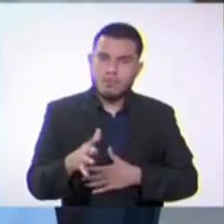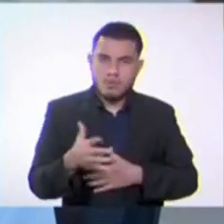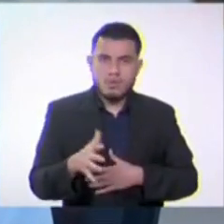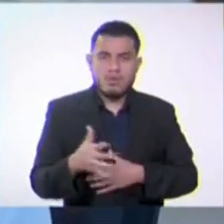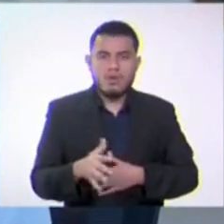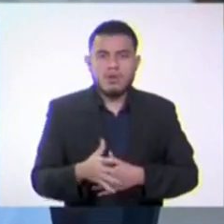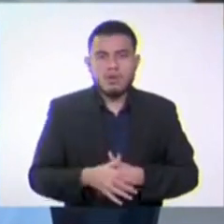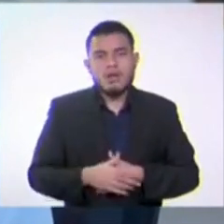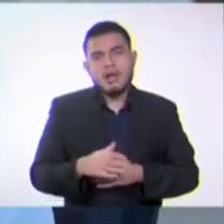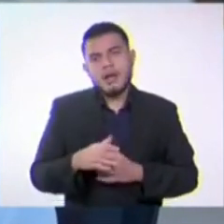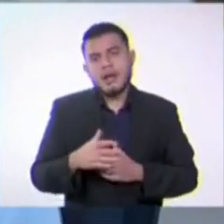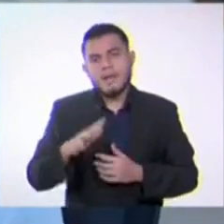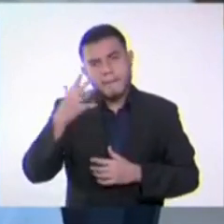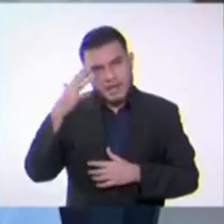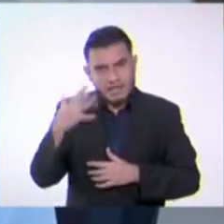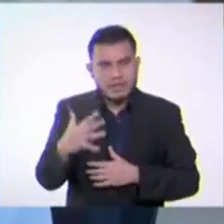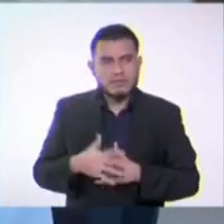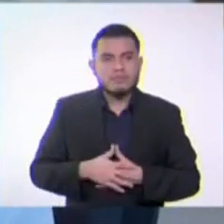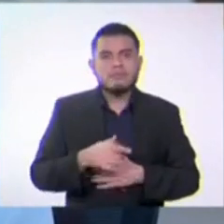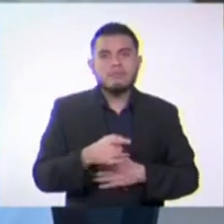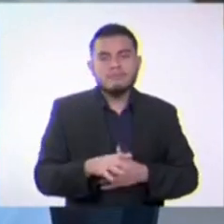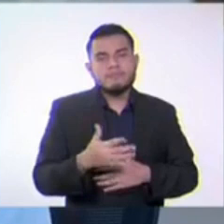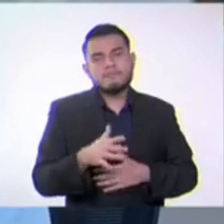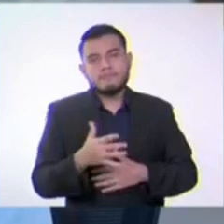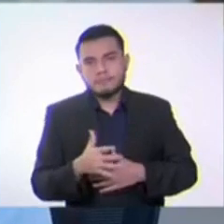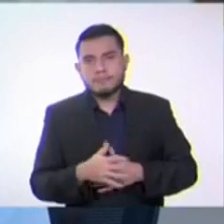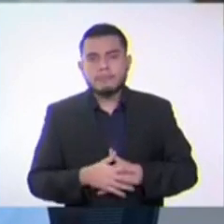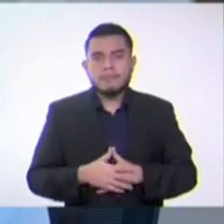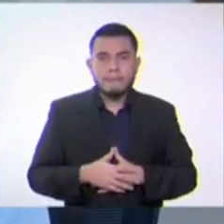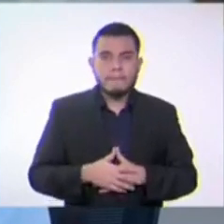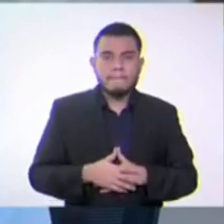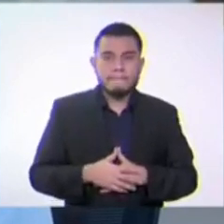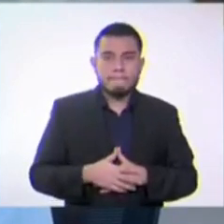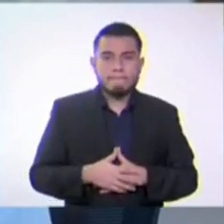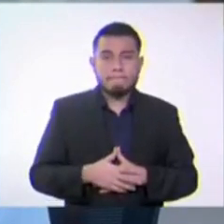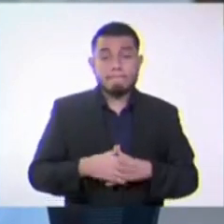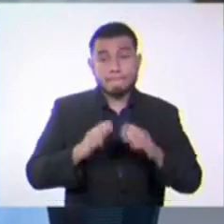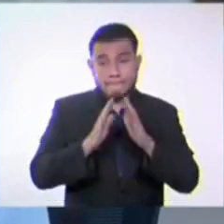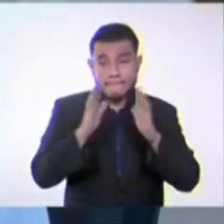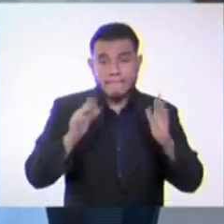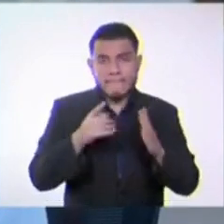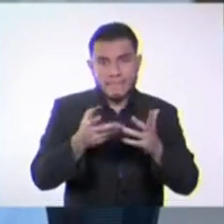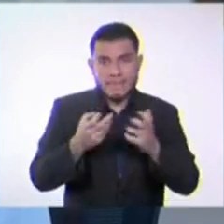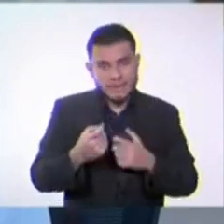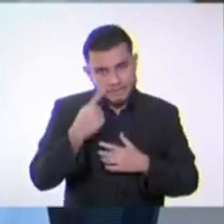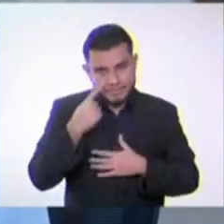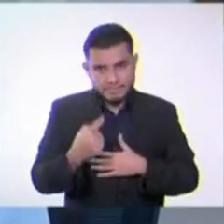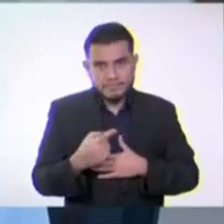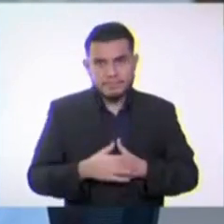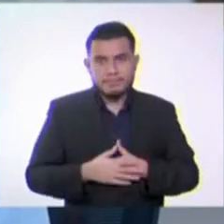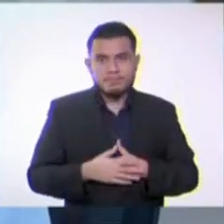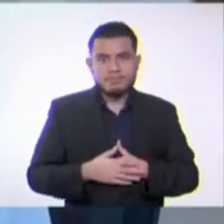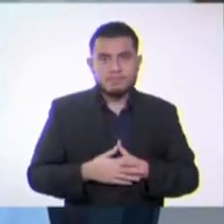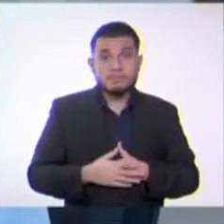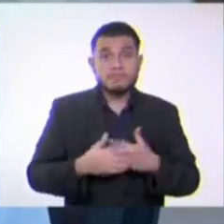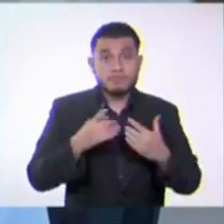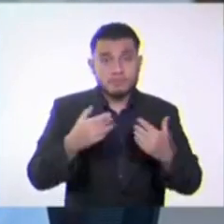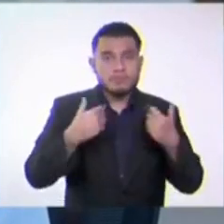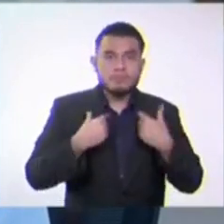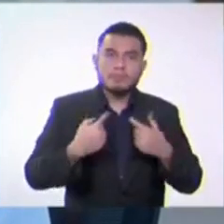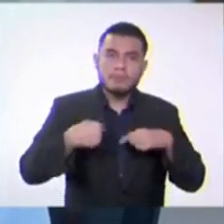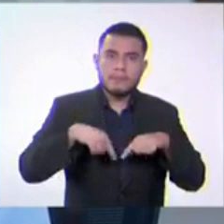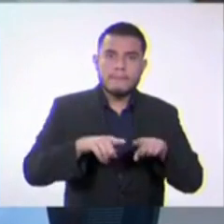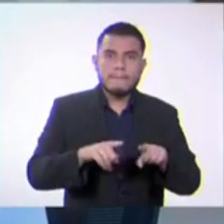tonos amarillos, en tonos un tanto cálidos. Generalmente, si las quieres observar, tendrías que irte a la